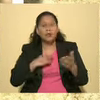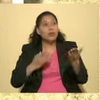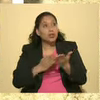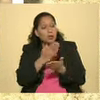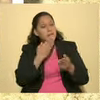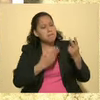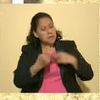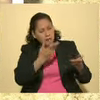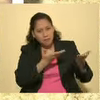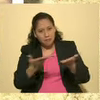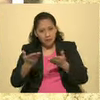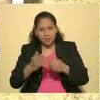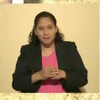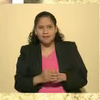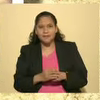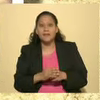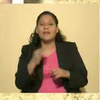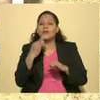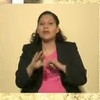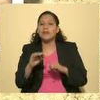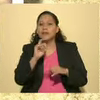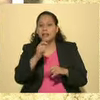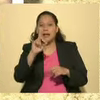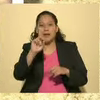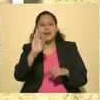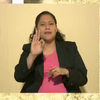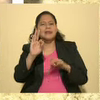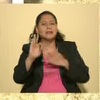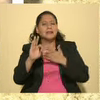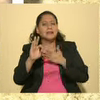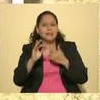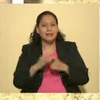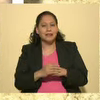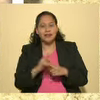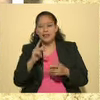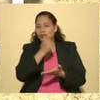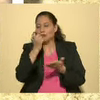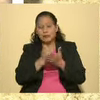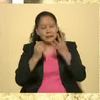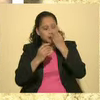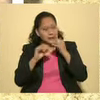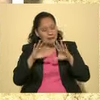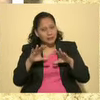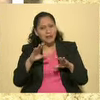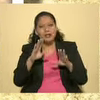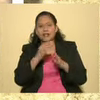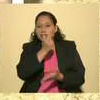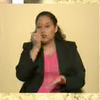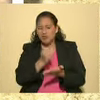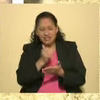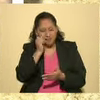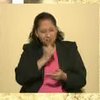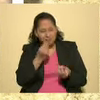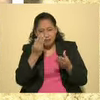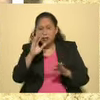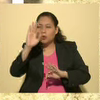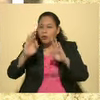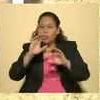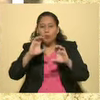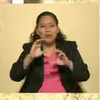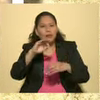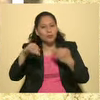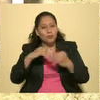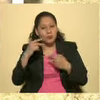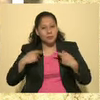diga: bienvenido. Y por último, Distrito Federal. Una ciudad maravillosa, una ciudad que merece que la cuidemos todos,